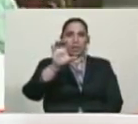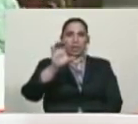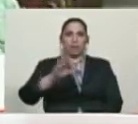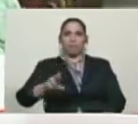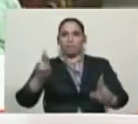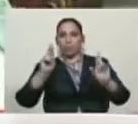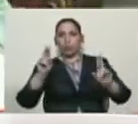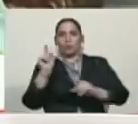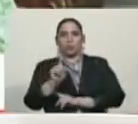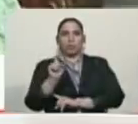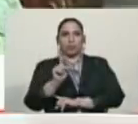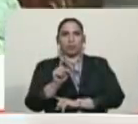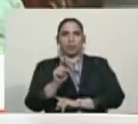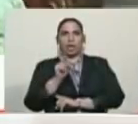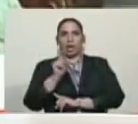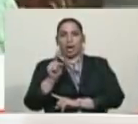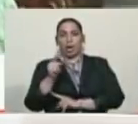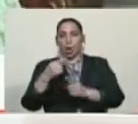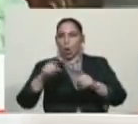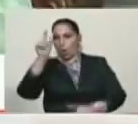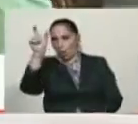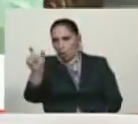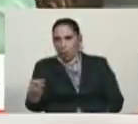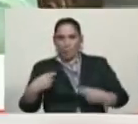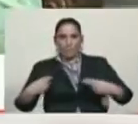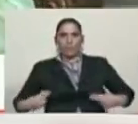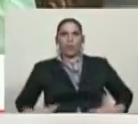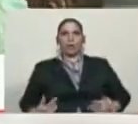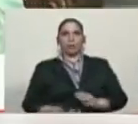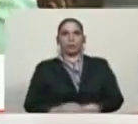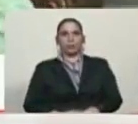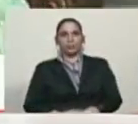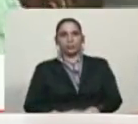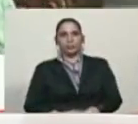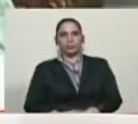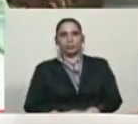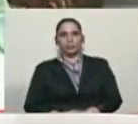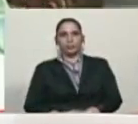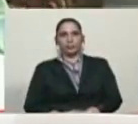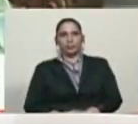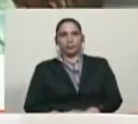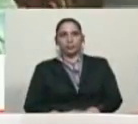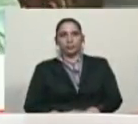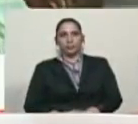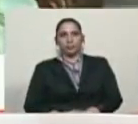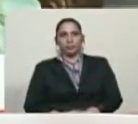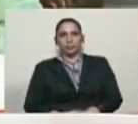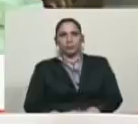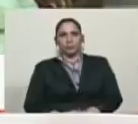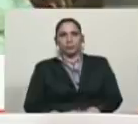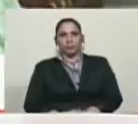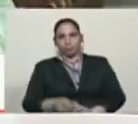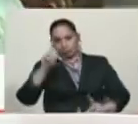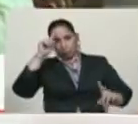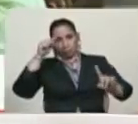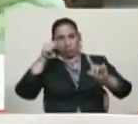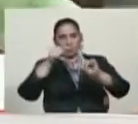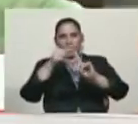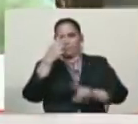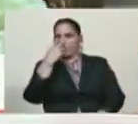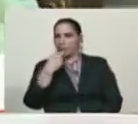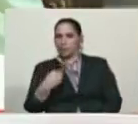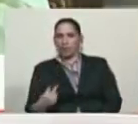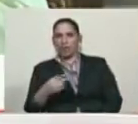necesario es otro ser humano trasciende este tiempo trasciende las miserias las